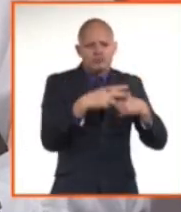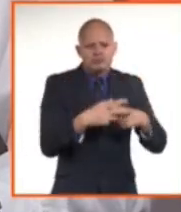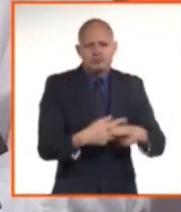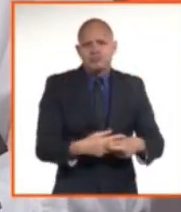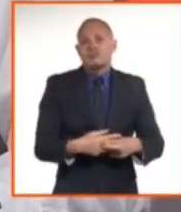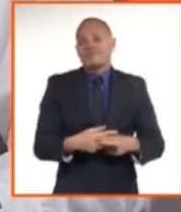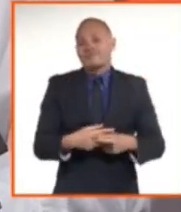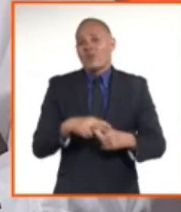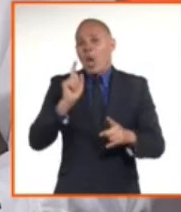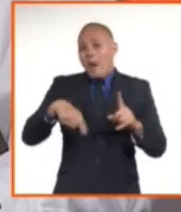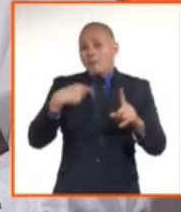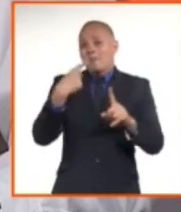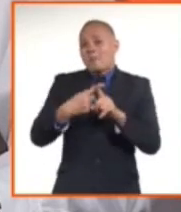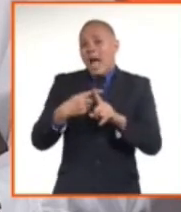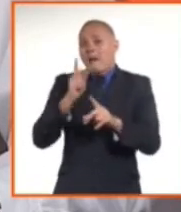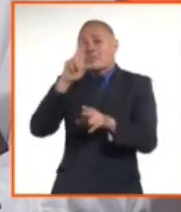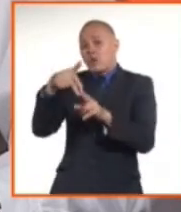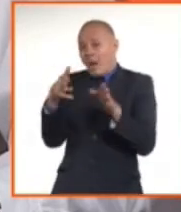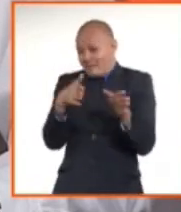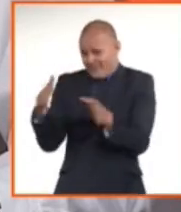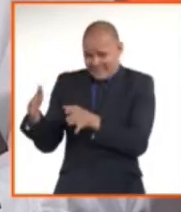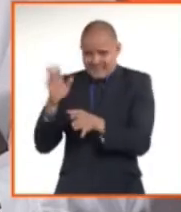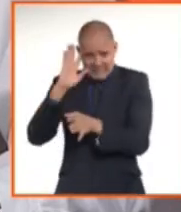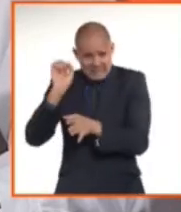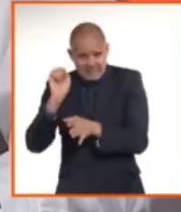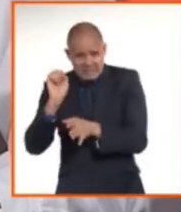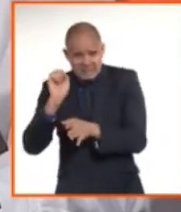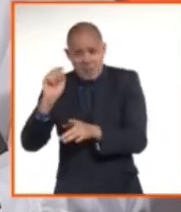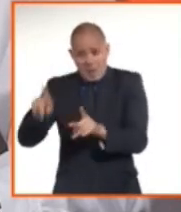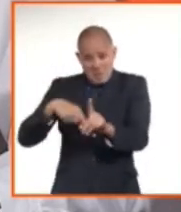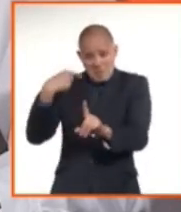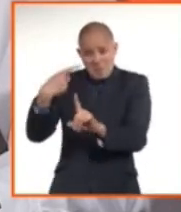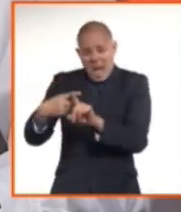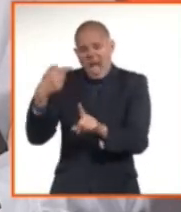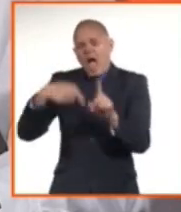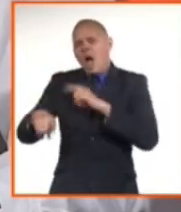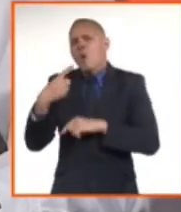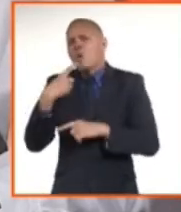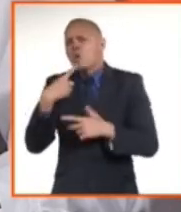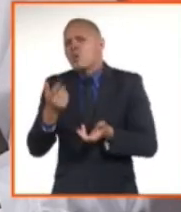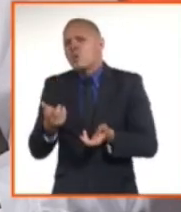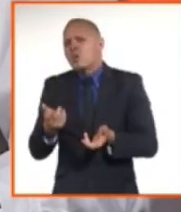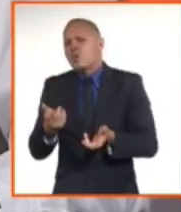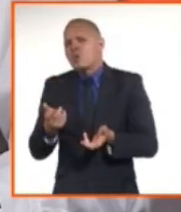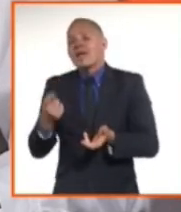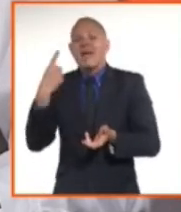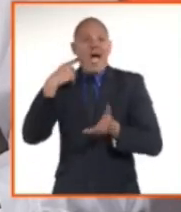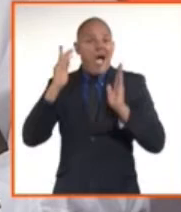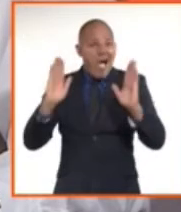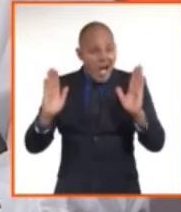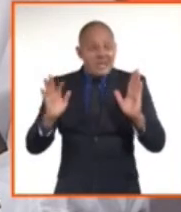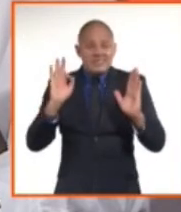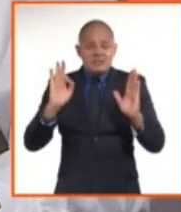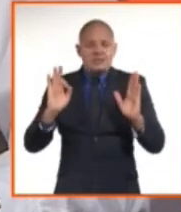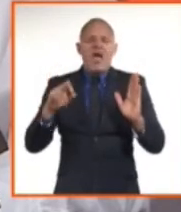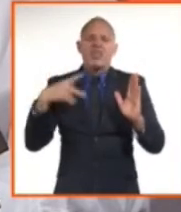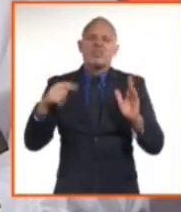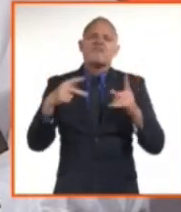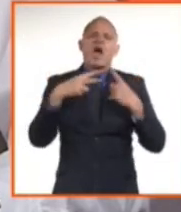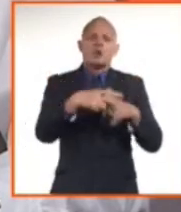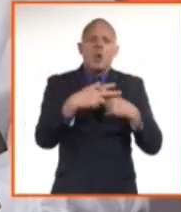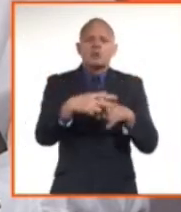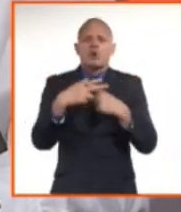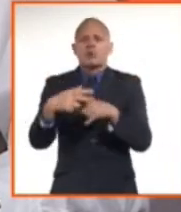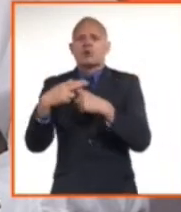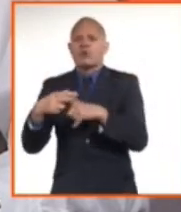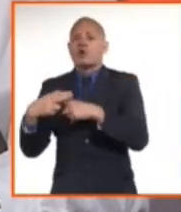incluir los costos del combustible ni tampoco las inversiones que hay que realizar año a año para hacer anualmente para mantener